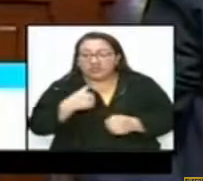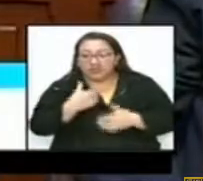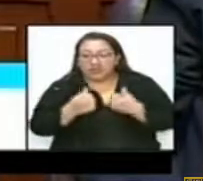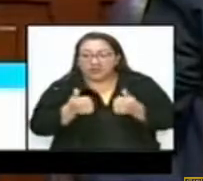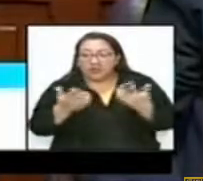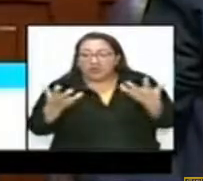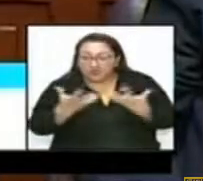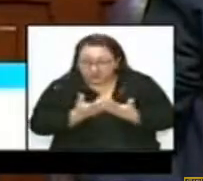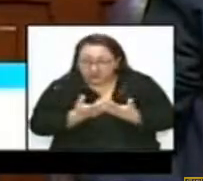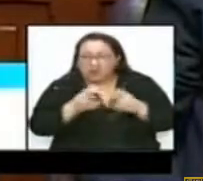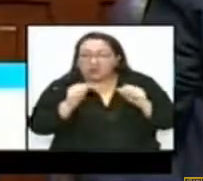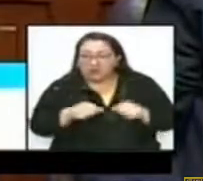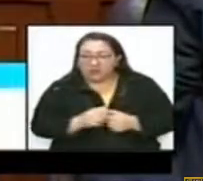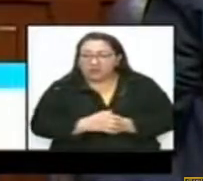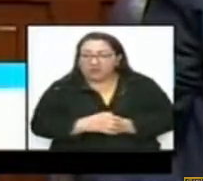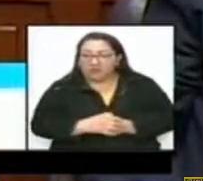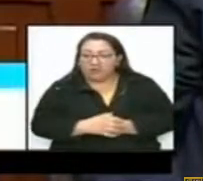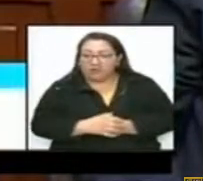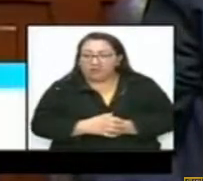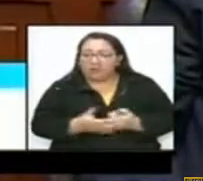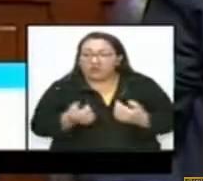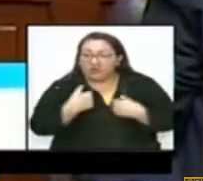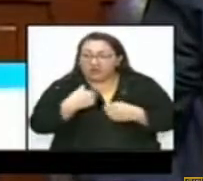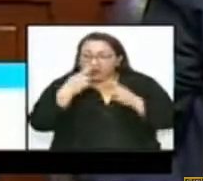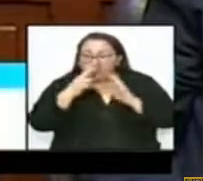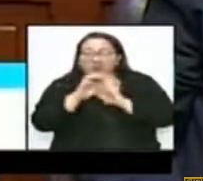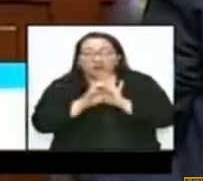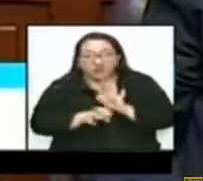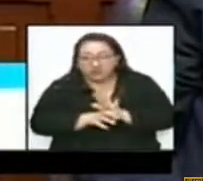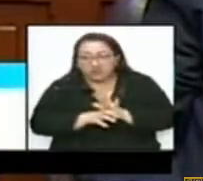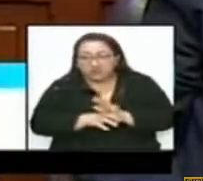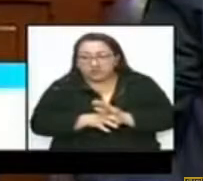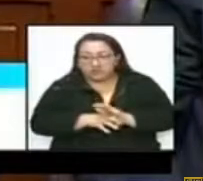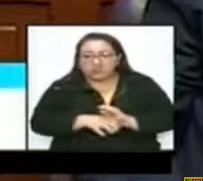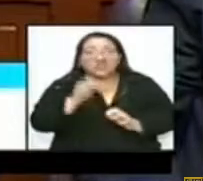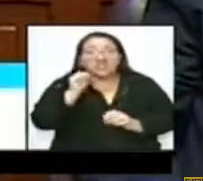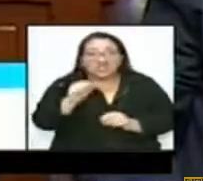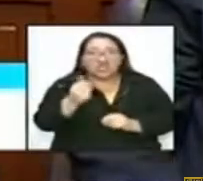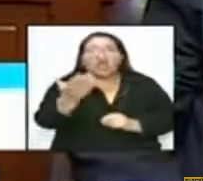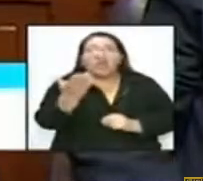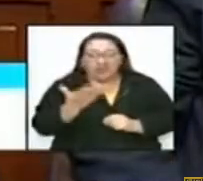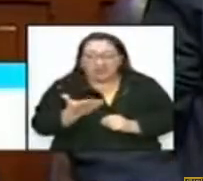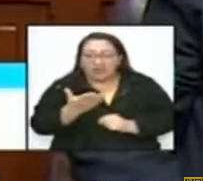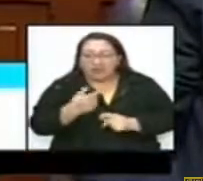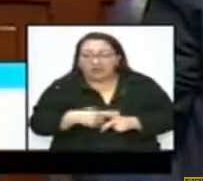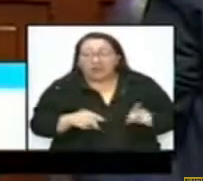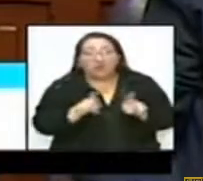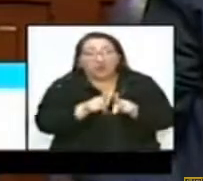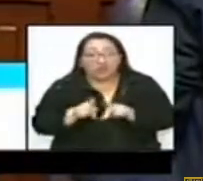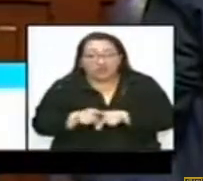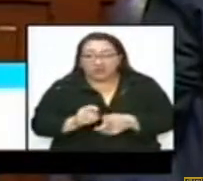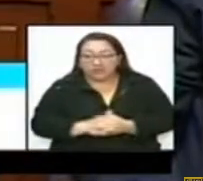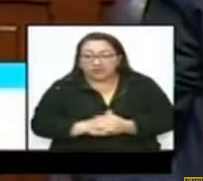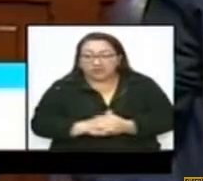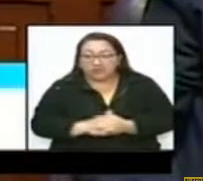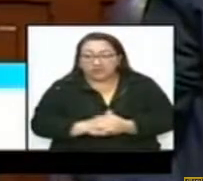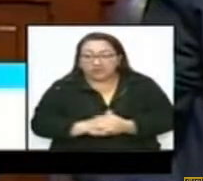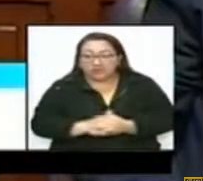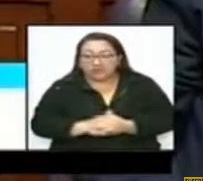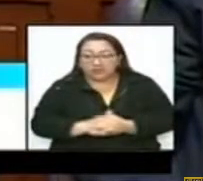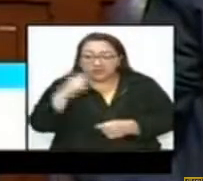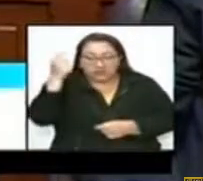a consensos si se tiene que respetar la constitución lo exigimos pero por otro lado somos